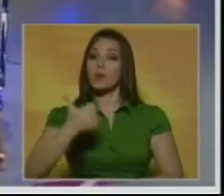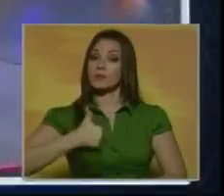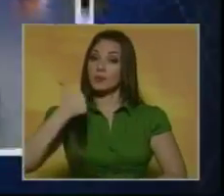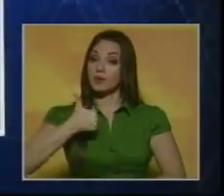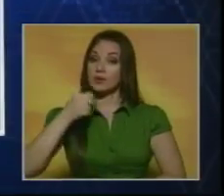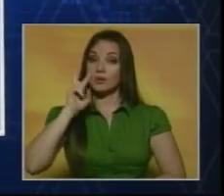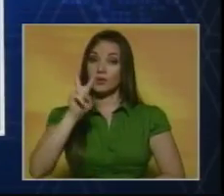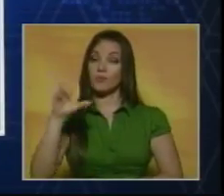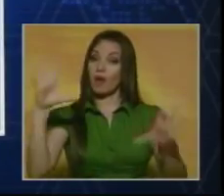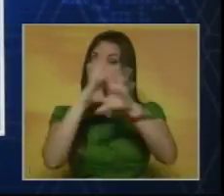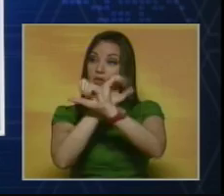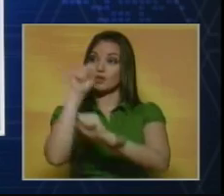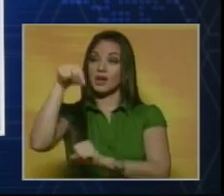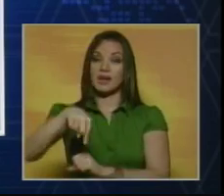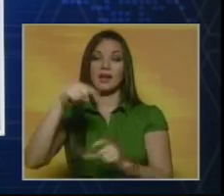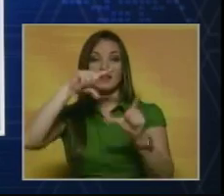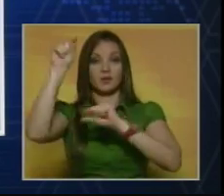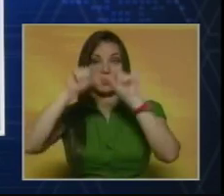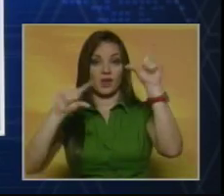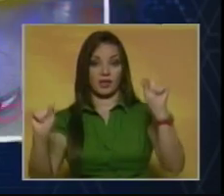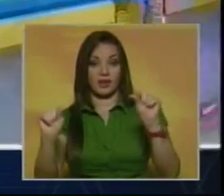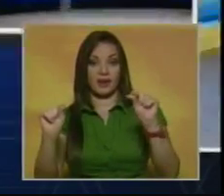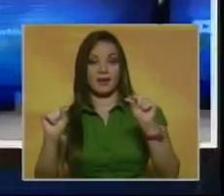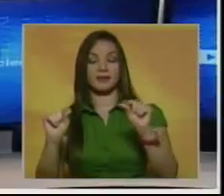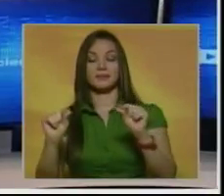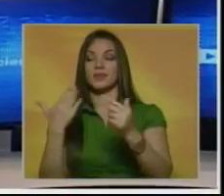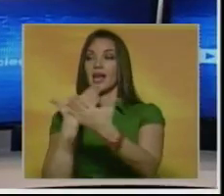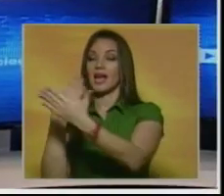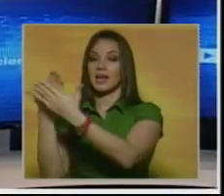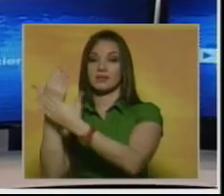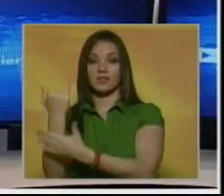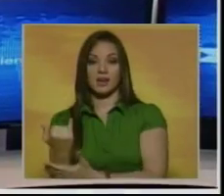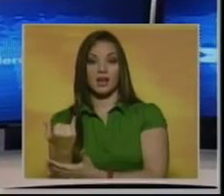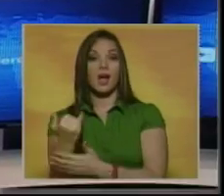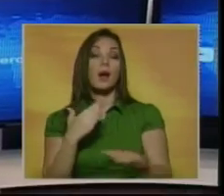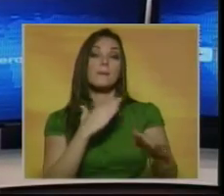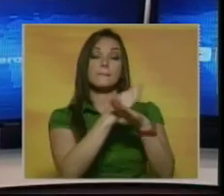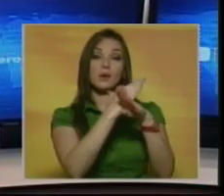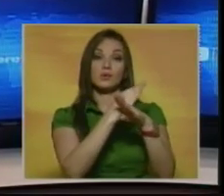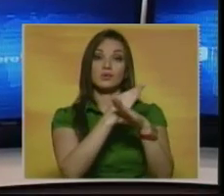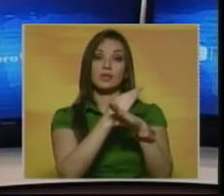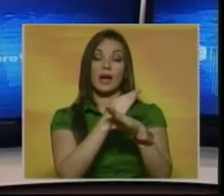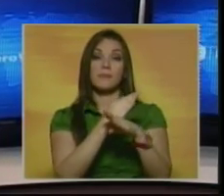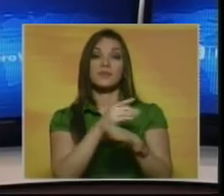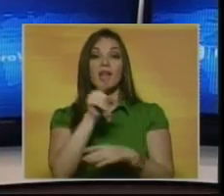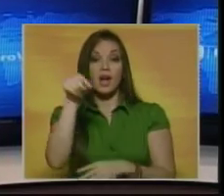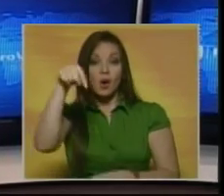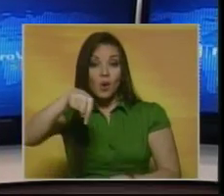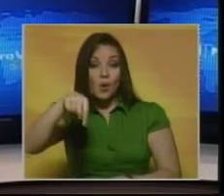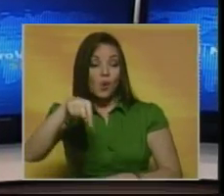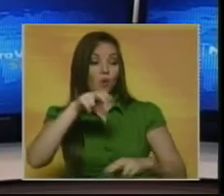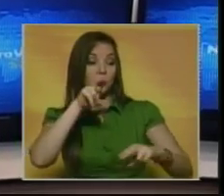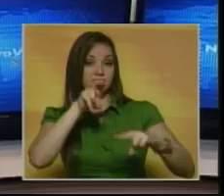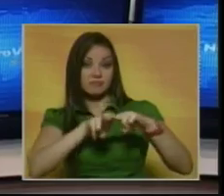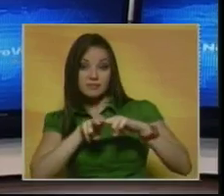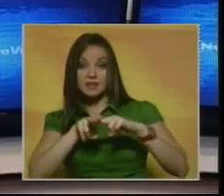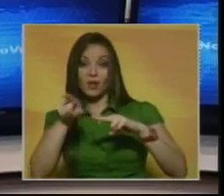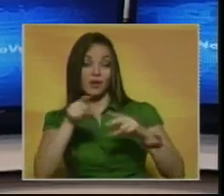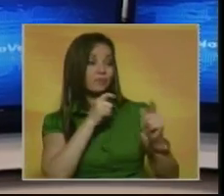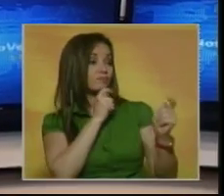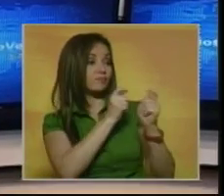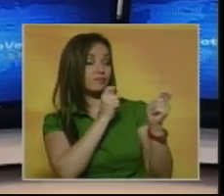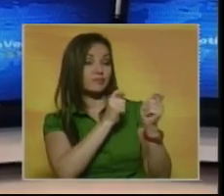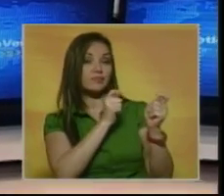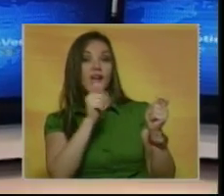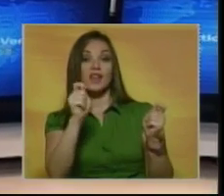en Estrenos y Estrellas en nuestra emisión estelar. Muchísimas gracias, Federica. Vamos a hacer una pausa. No sin antes recordarles que hoy en Entrevista a Venevisión nos